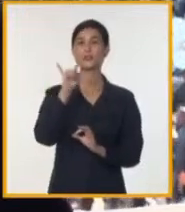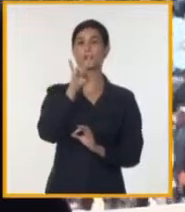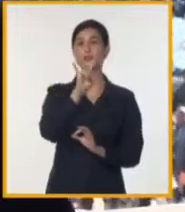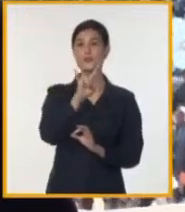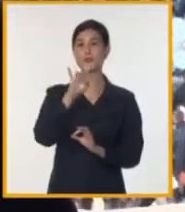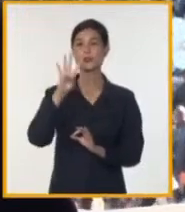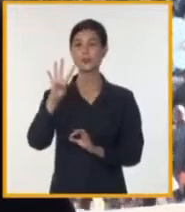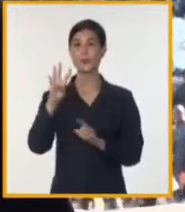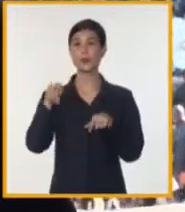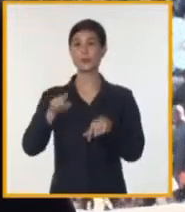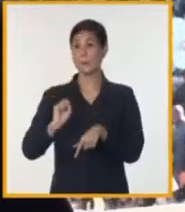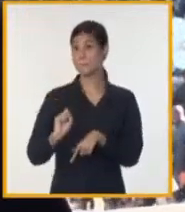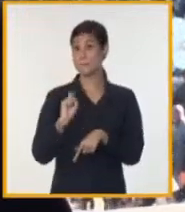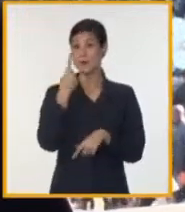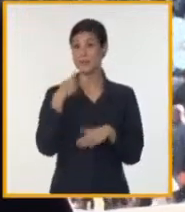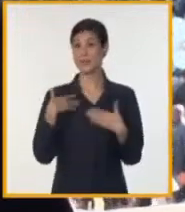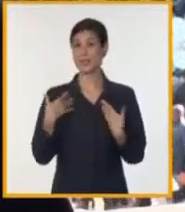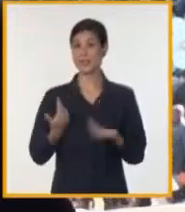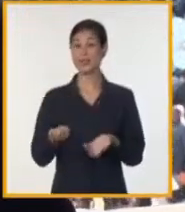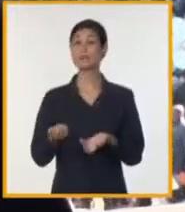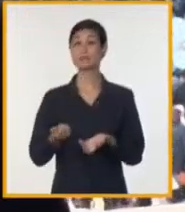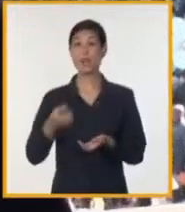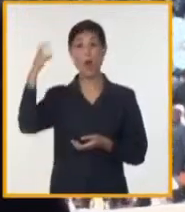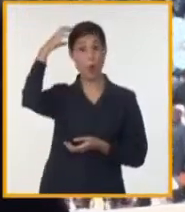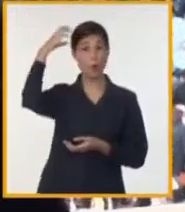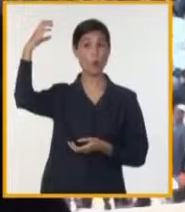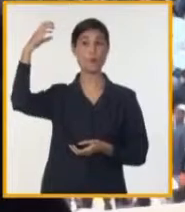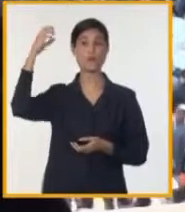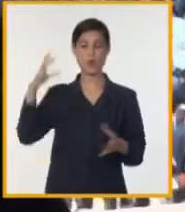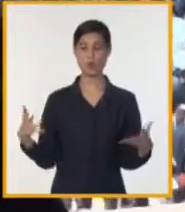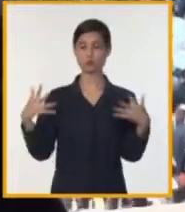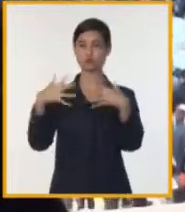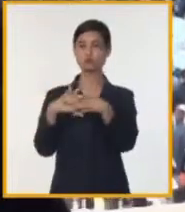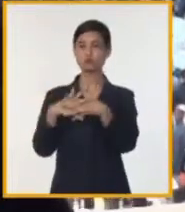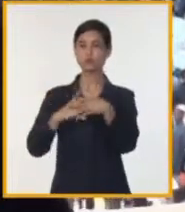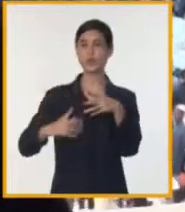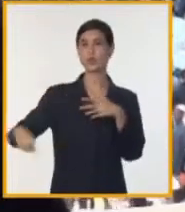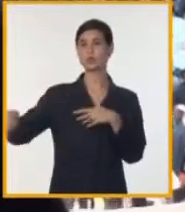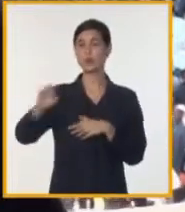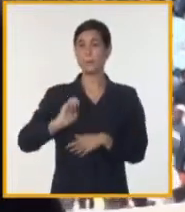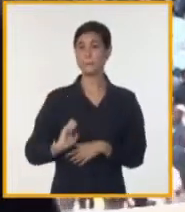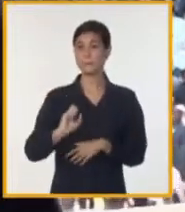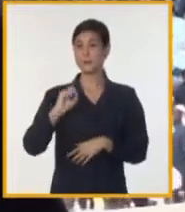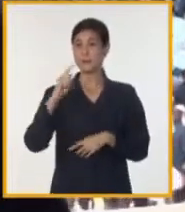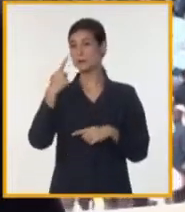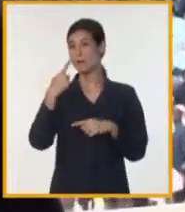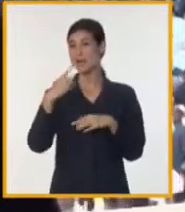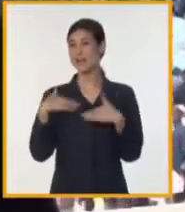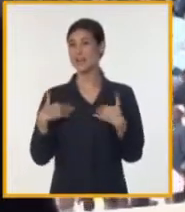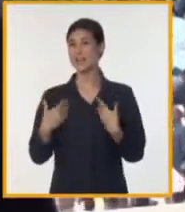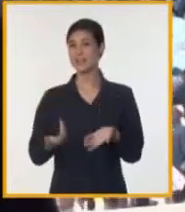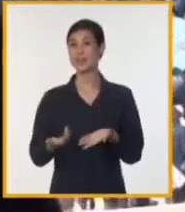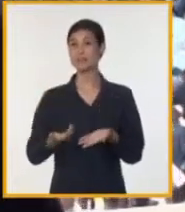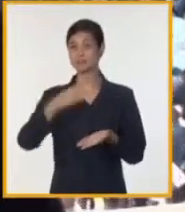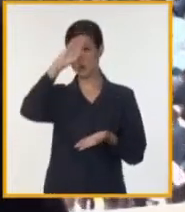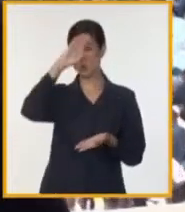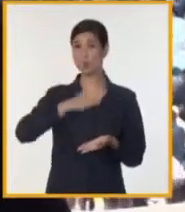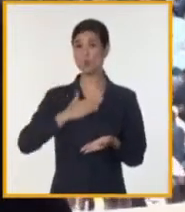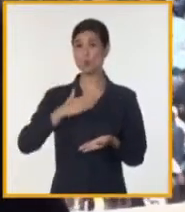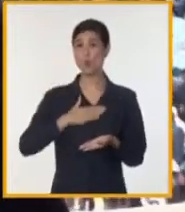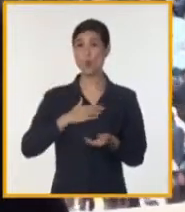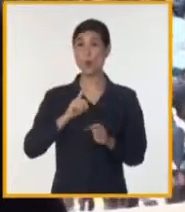desde entonces, estará dirigida por un gobierno de unidad nacional en el que, junto a la principal fuerza política del país, el Congreso Nacional